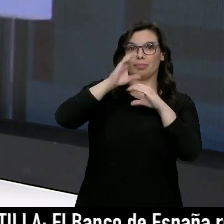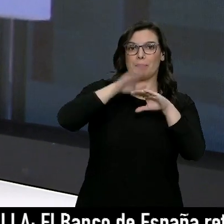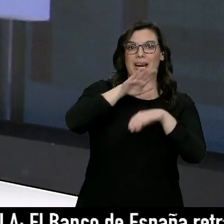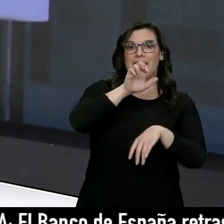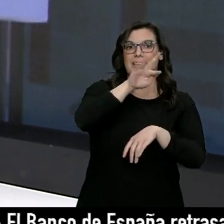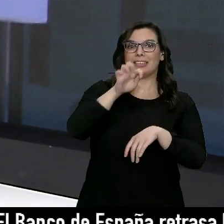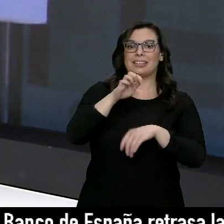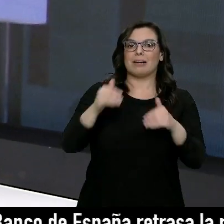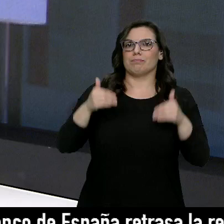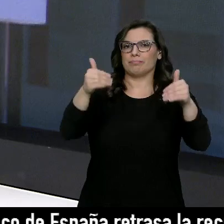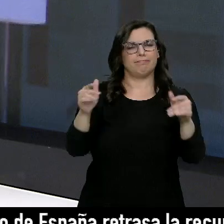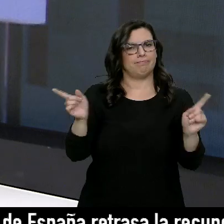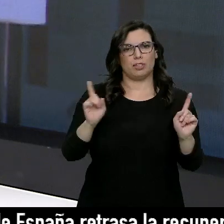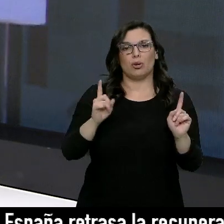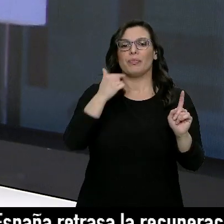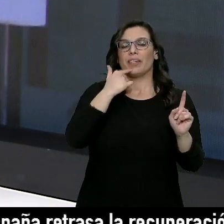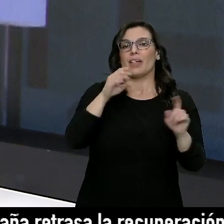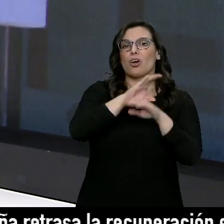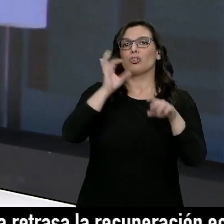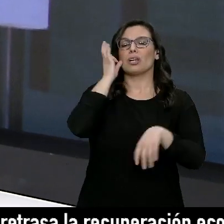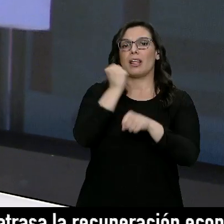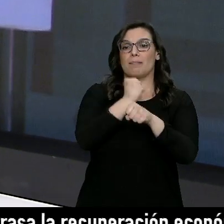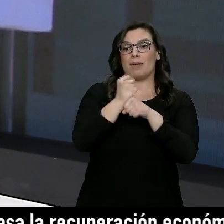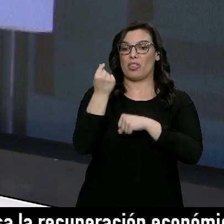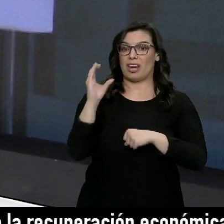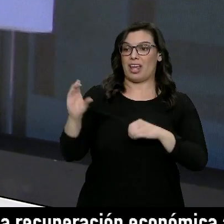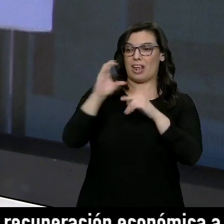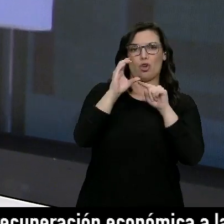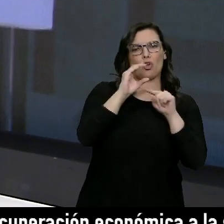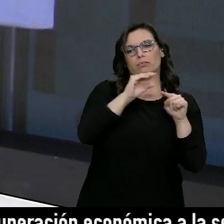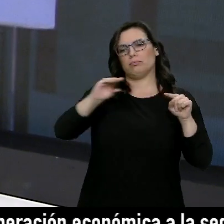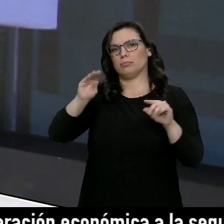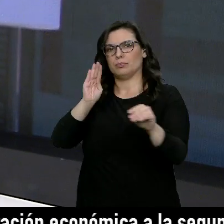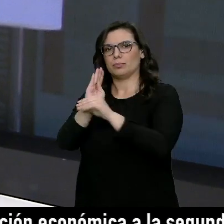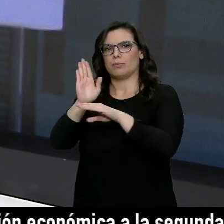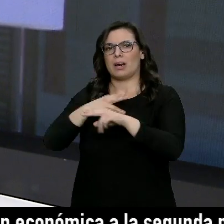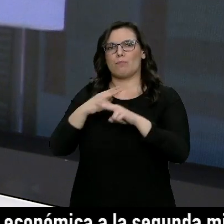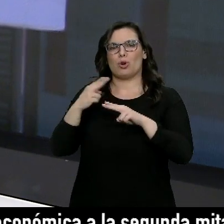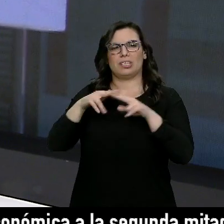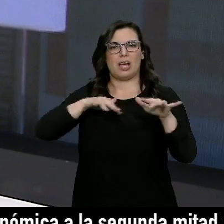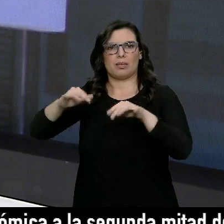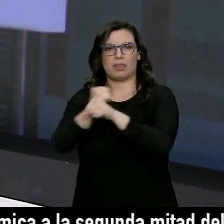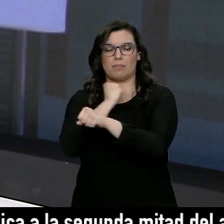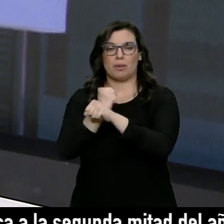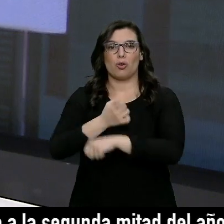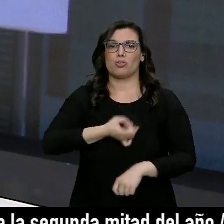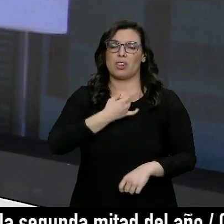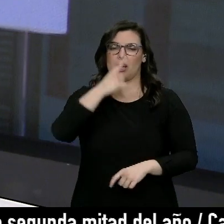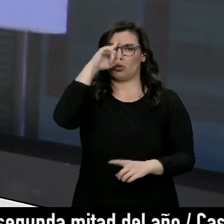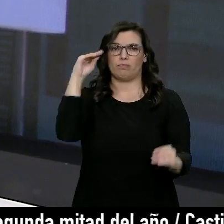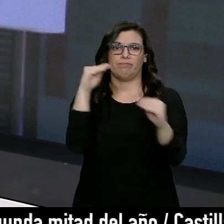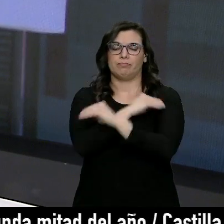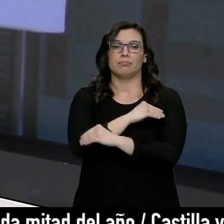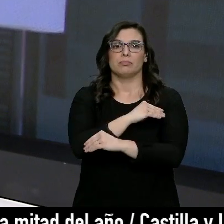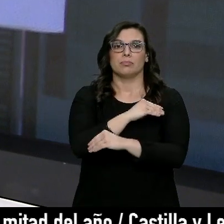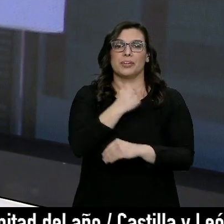la consejera de Empleo que ese dinero debe invertirse en este momento en políticas activas de empleo. Los sindicatos rechazan esta decisión del Ejecutivo